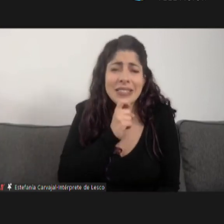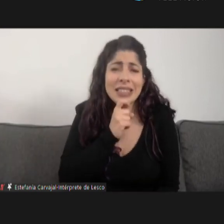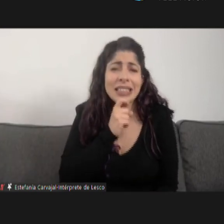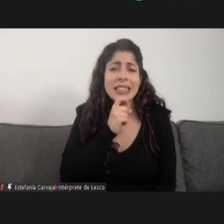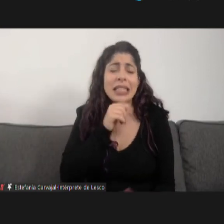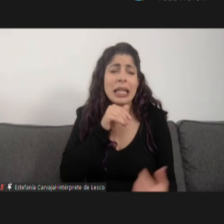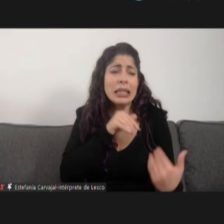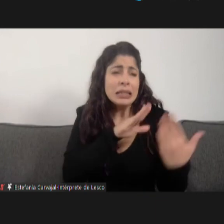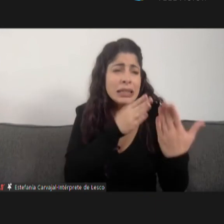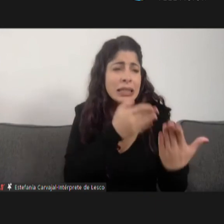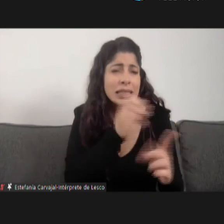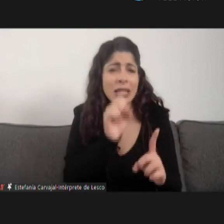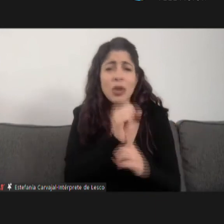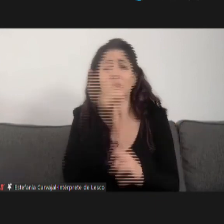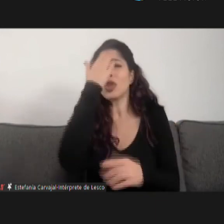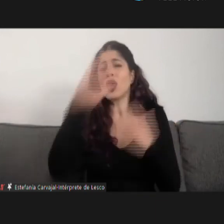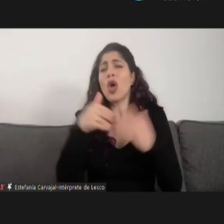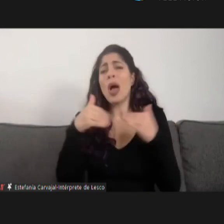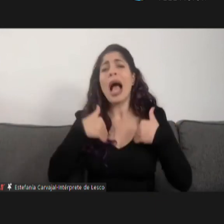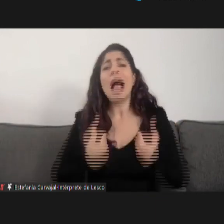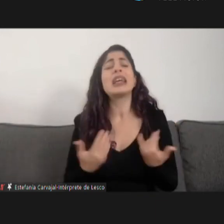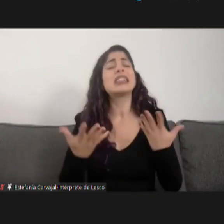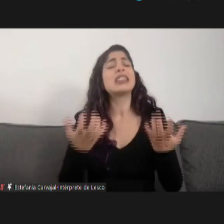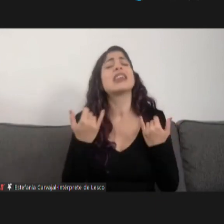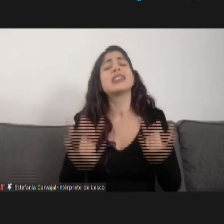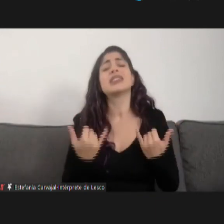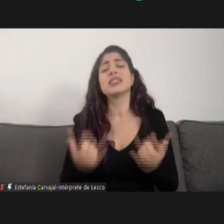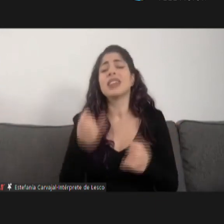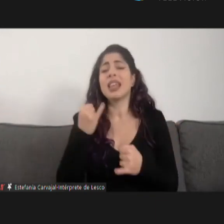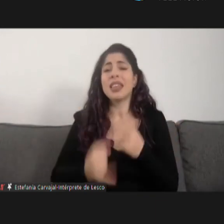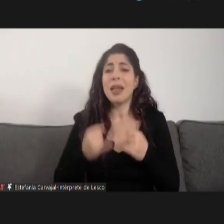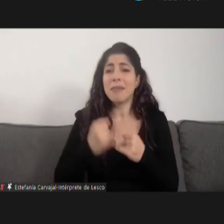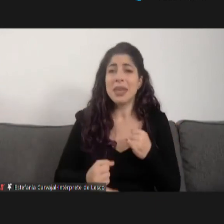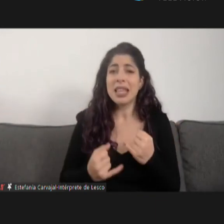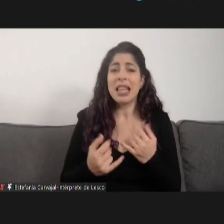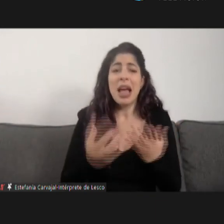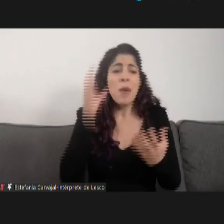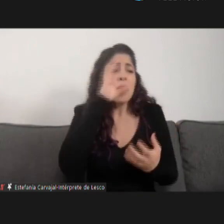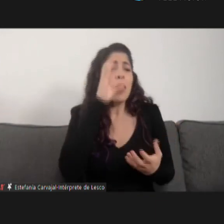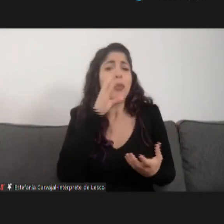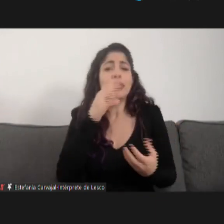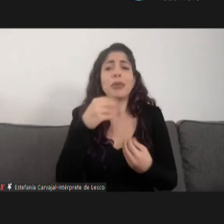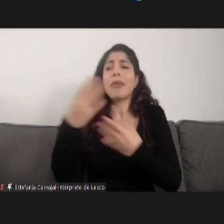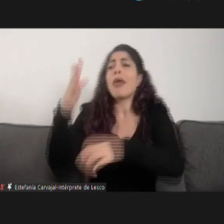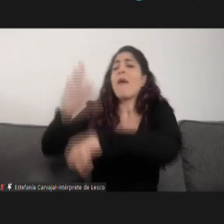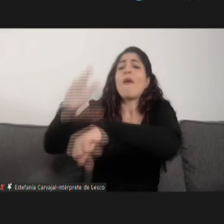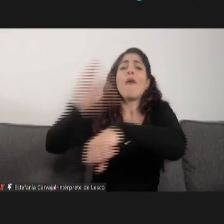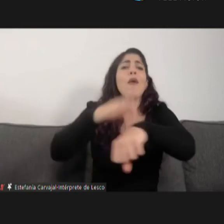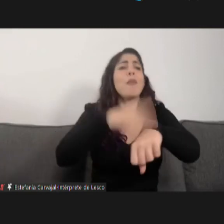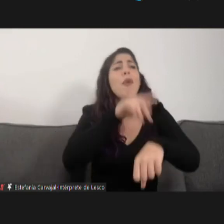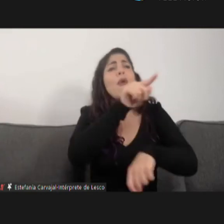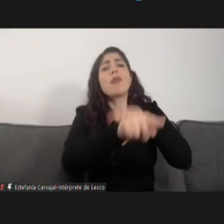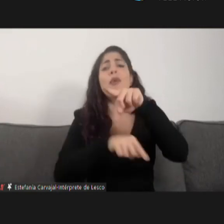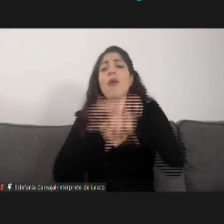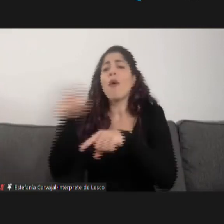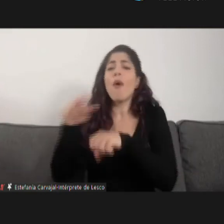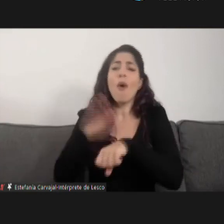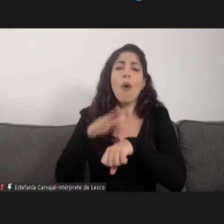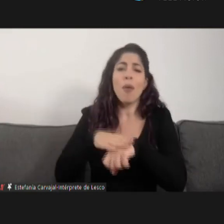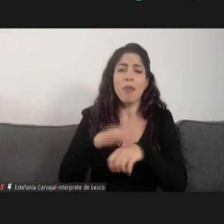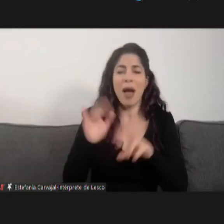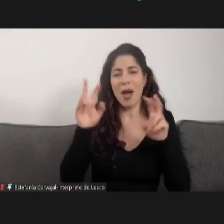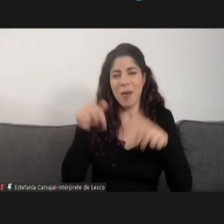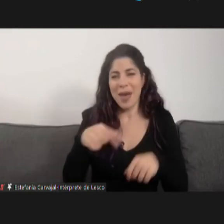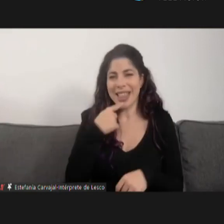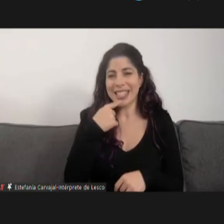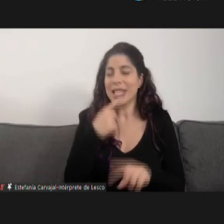todos estamos muy cansados y queremos que esto ya se acabe, queremos culpar a Raimundo, ¿verdad? Y todo el mundo, como decimos en nuestro país, pero todos